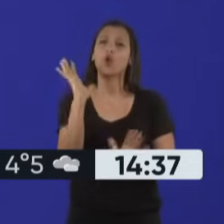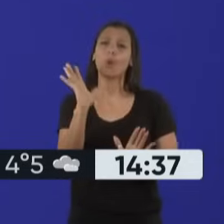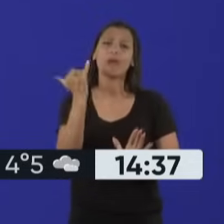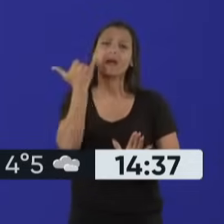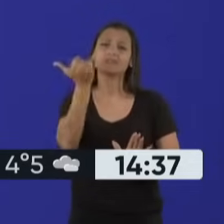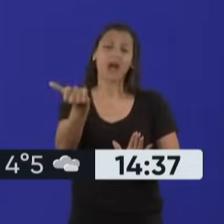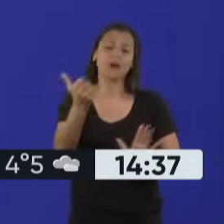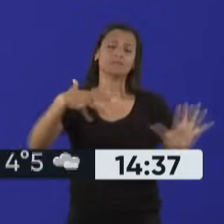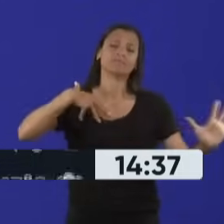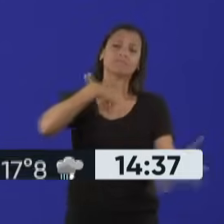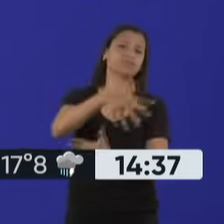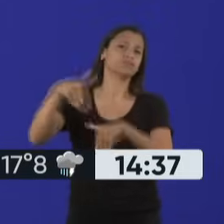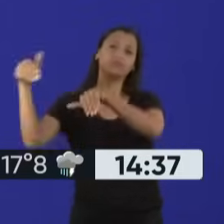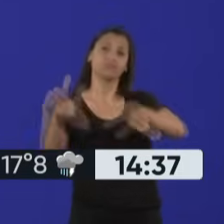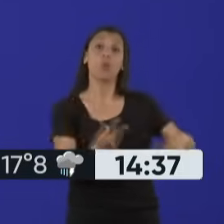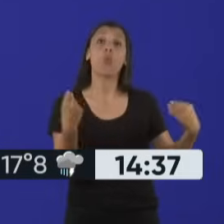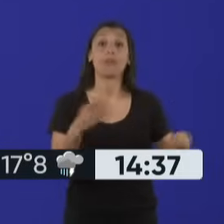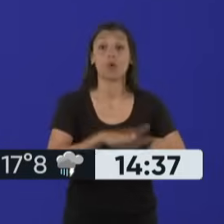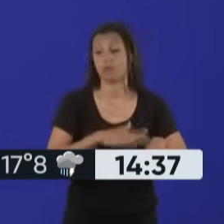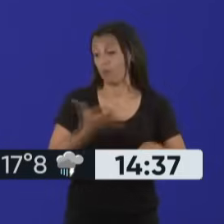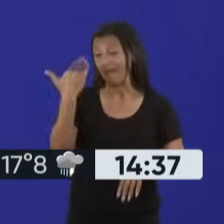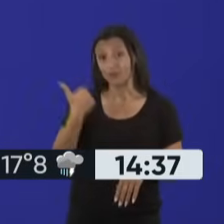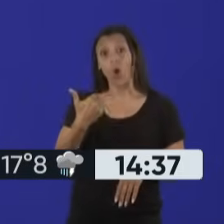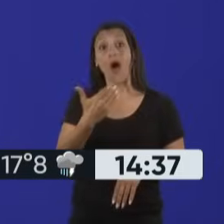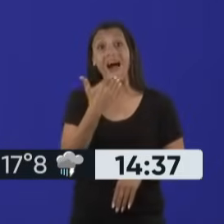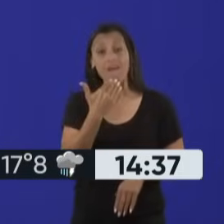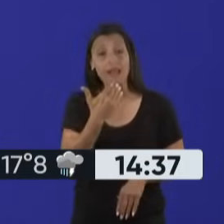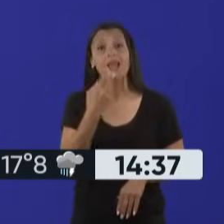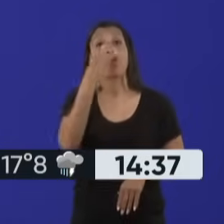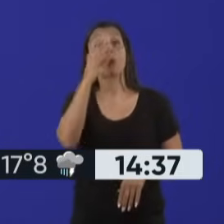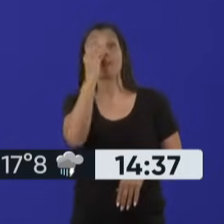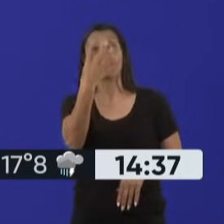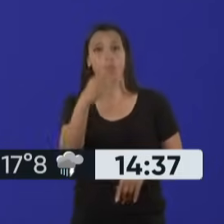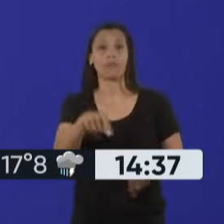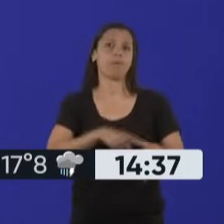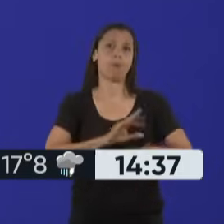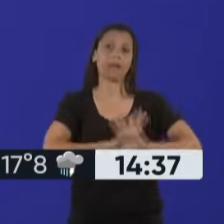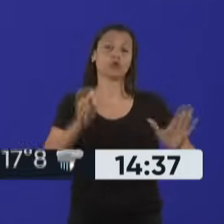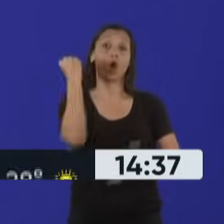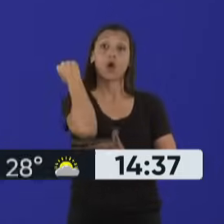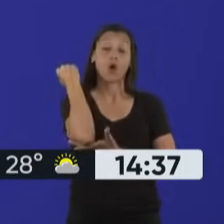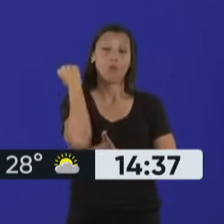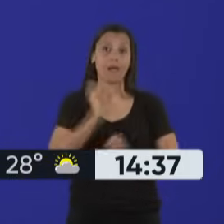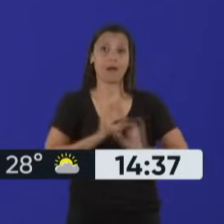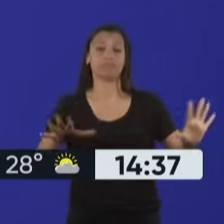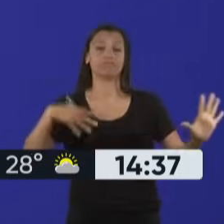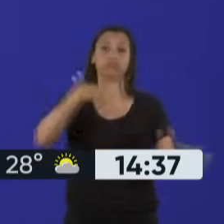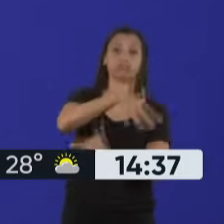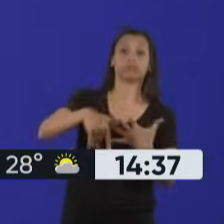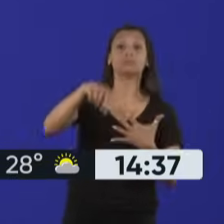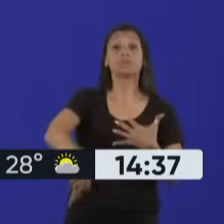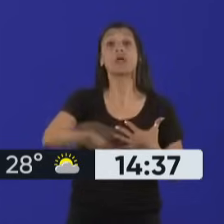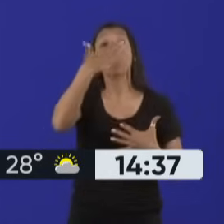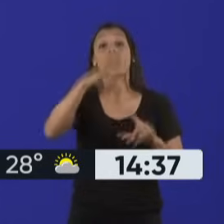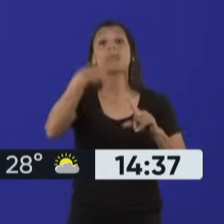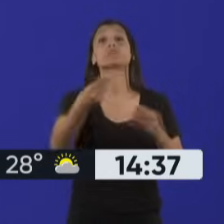tocó fondo fue en abril del 24. Y a partir de ahí la economía argentina empezó a